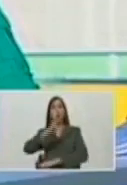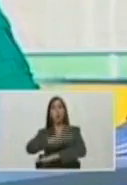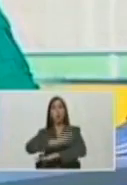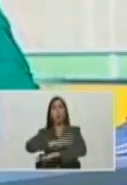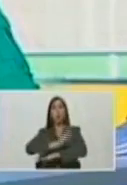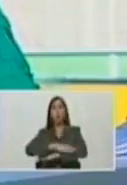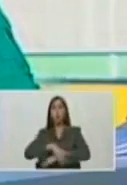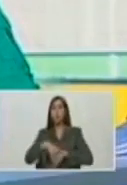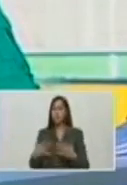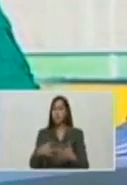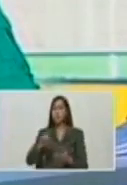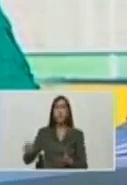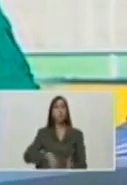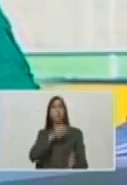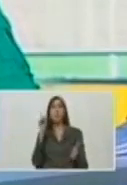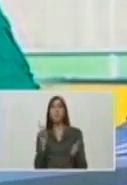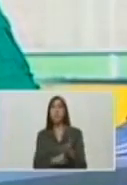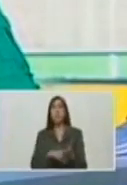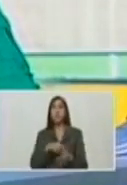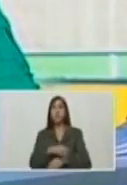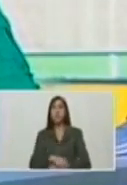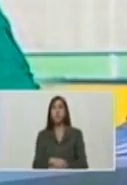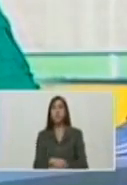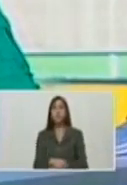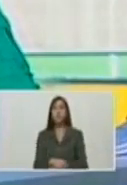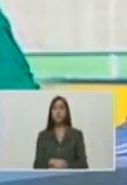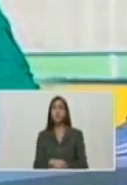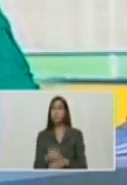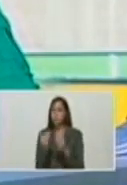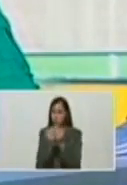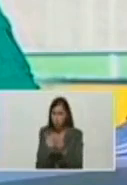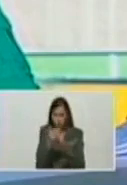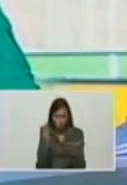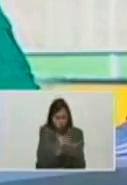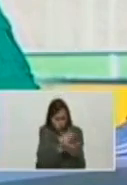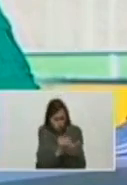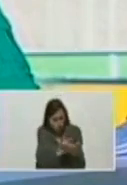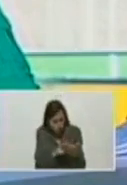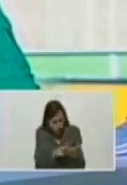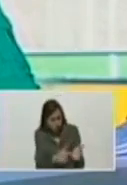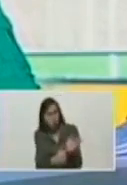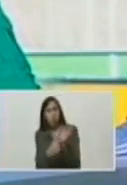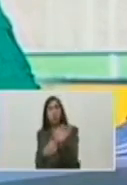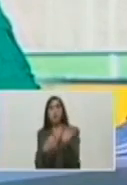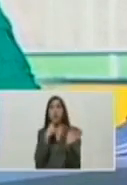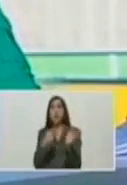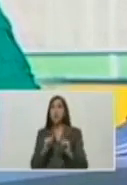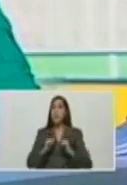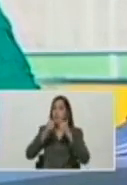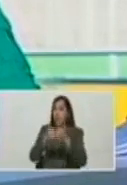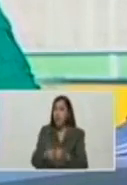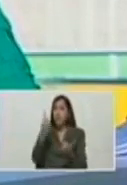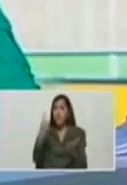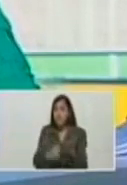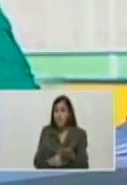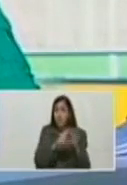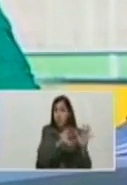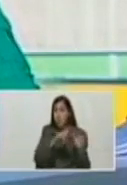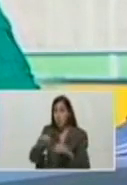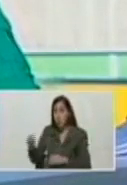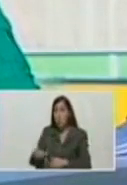de remate. No la puede estudiar aquí, fíjate, él arrancó en 1800, arrancó en el